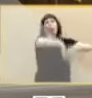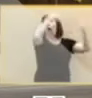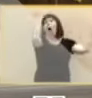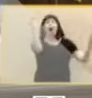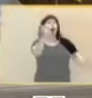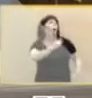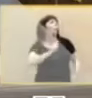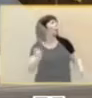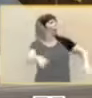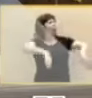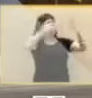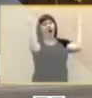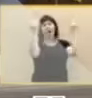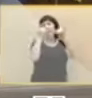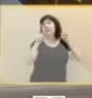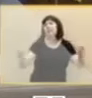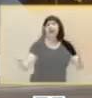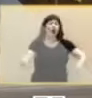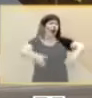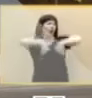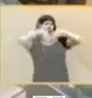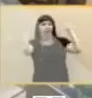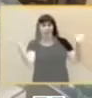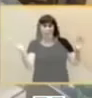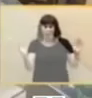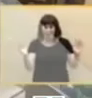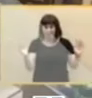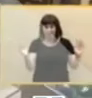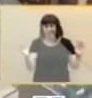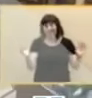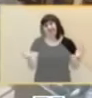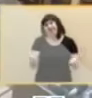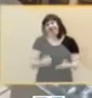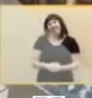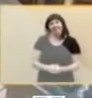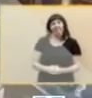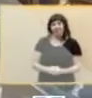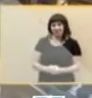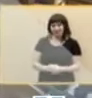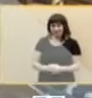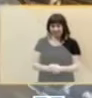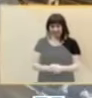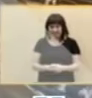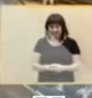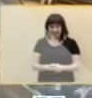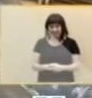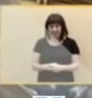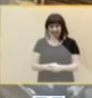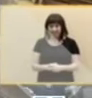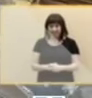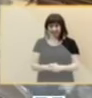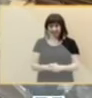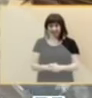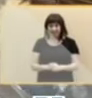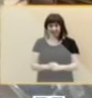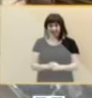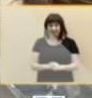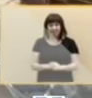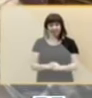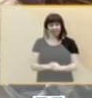política. Yo no voy, o sea, podéis decir lo que queráis, por supuesto. Yo no estoy en absoluto de acuerdo con nada de lo que habéis dicho los tres a propósito de eso. Hombre, con algo pero